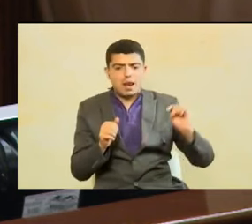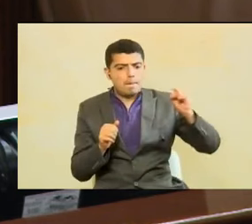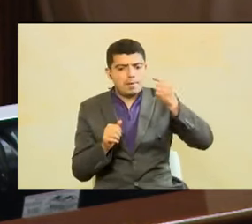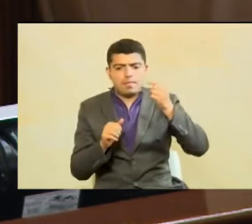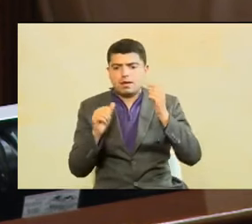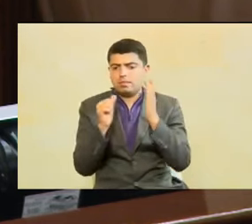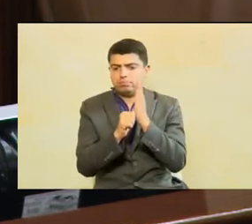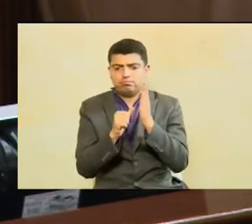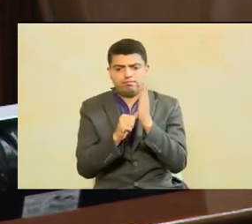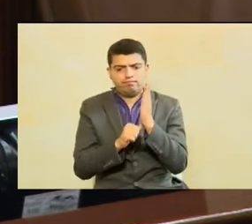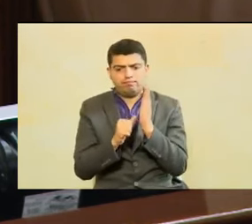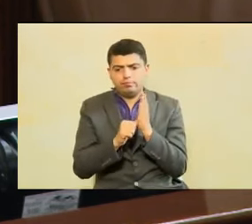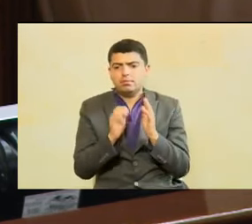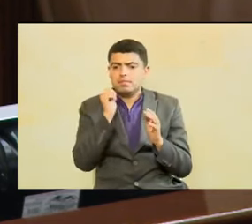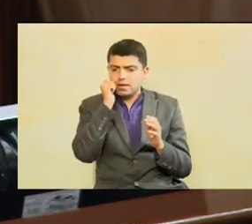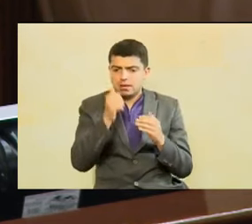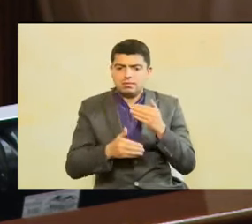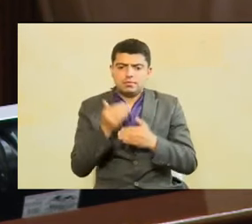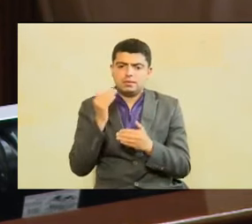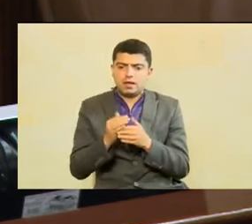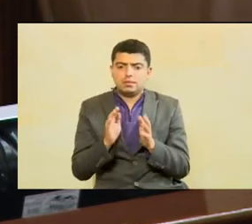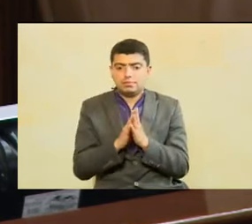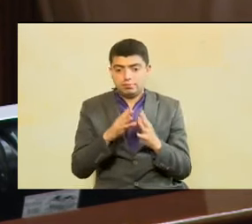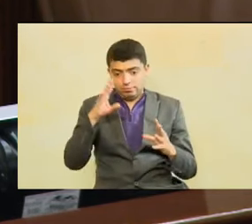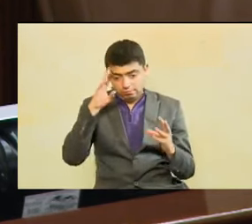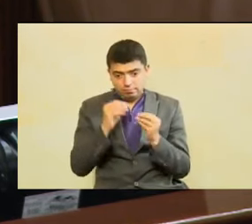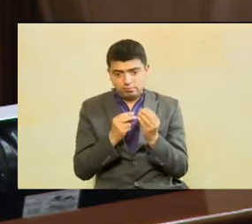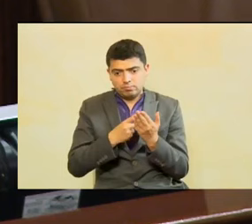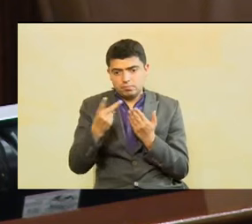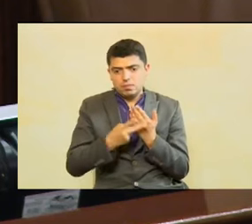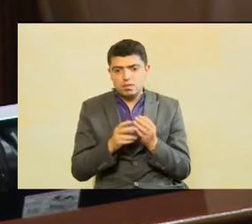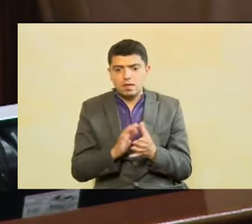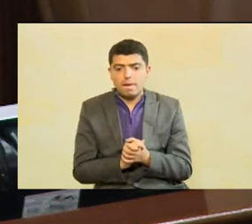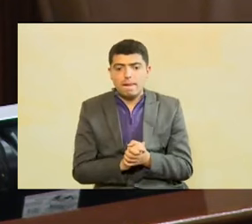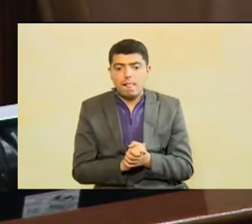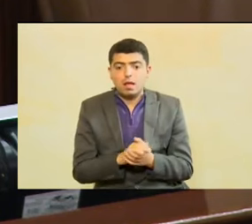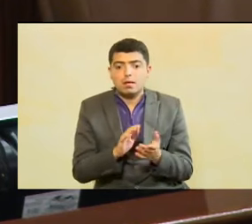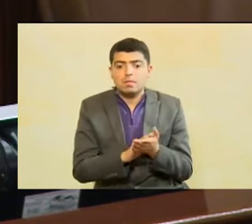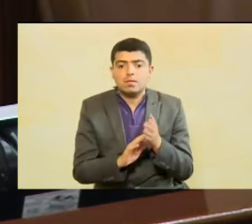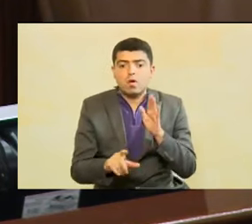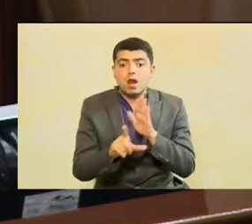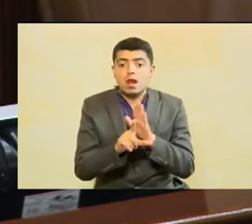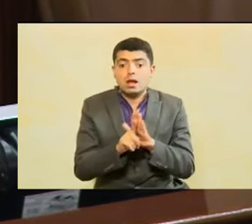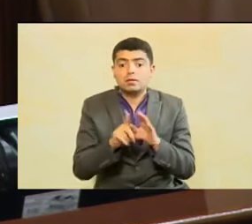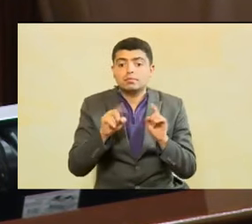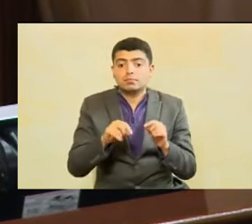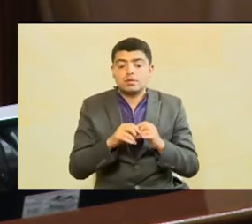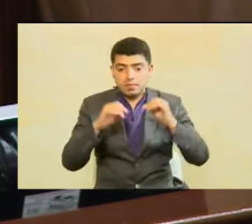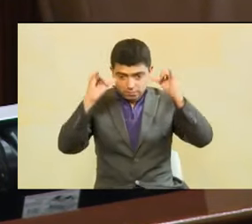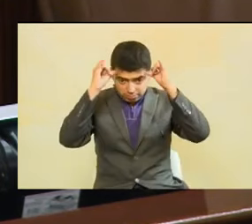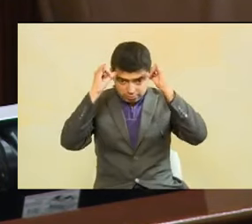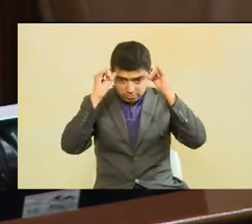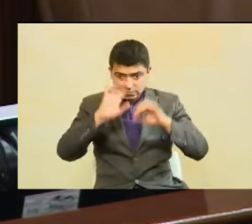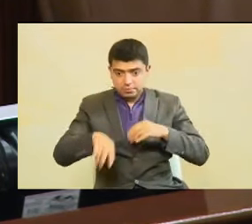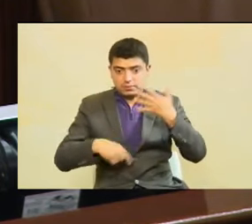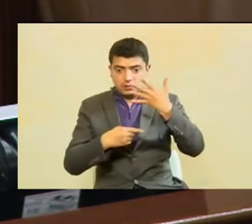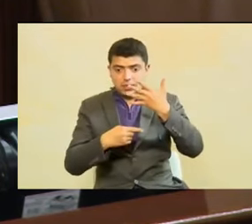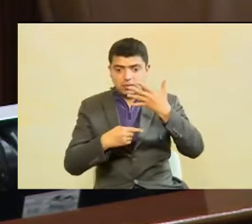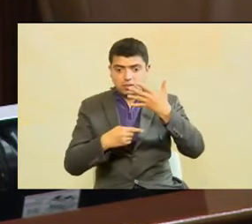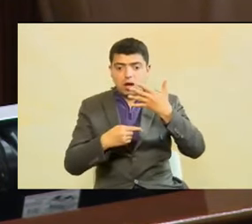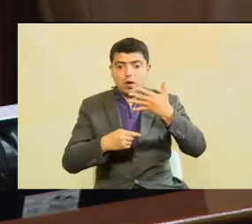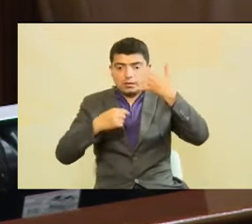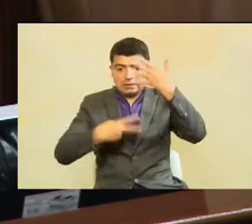orden del día quiero recomendar el proyecto de ley antitaurina que estaba hoy en el punto sexto y que pasó al